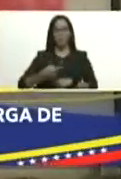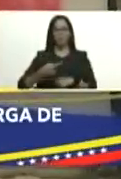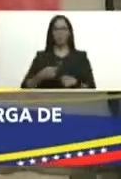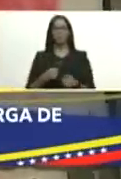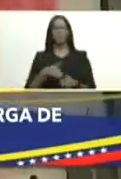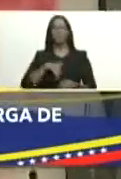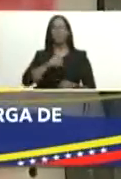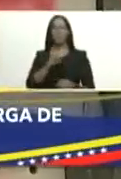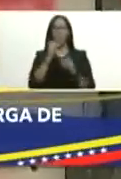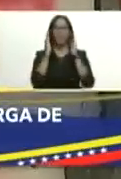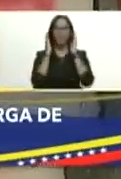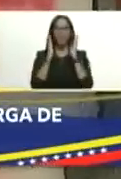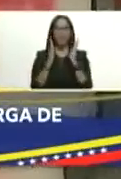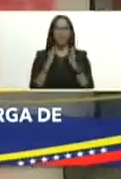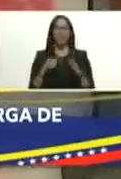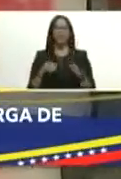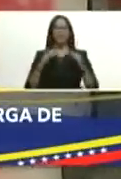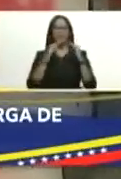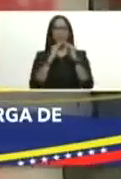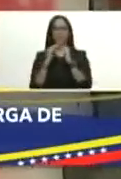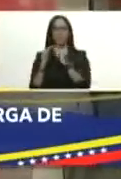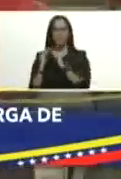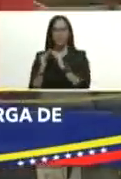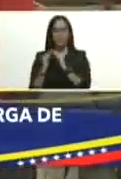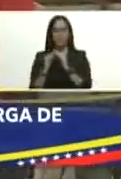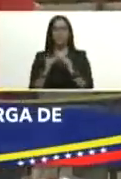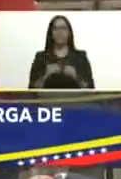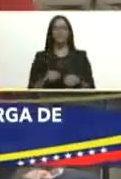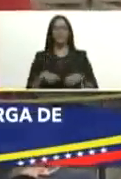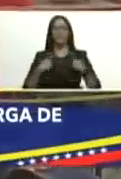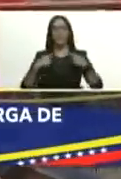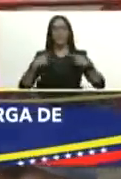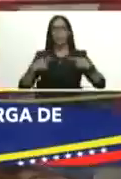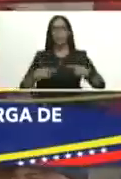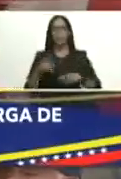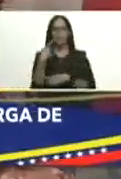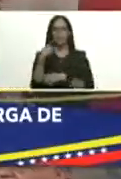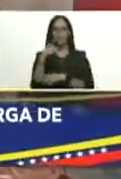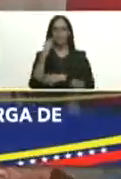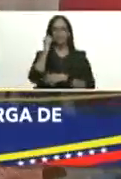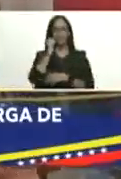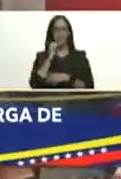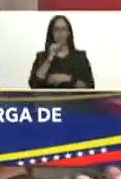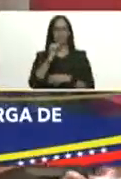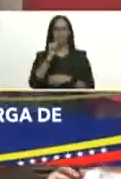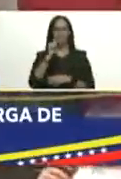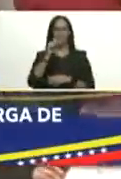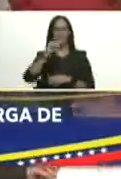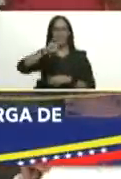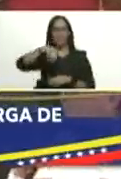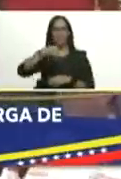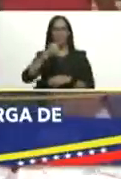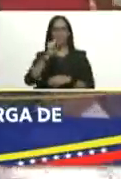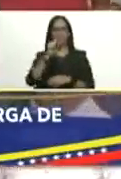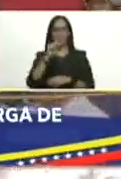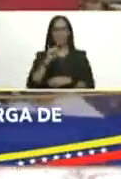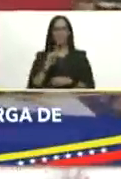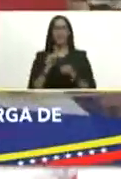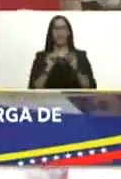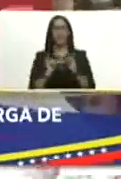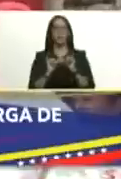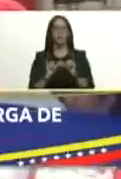poder atender a estos hogares de estas populosas parroquias de Sucre y San Juan. Asimismo, pues,